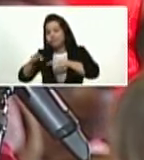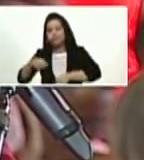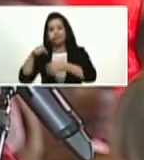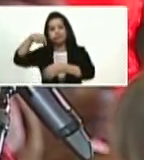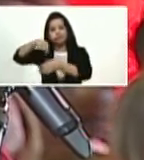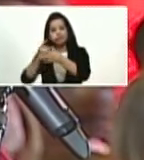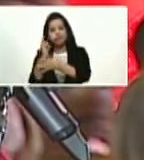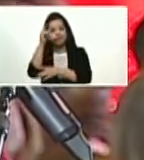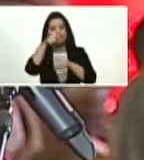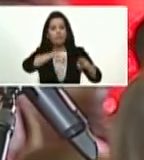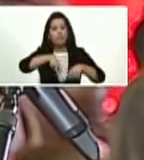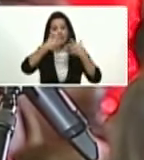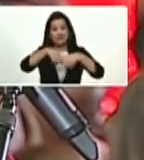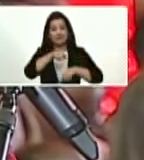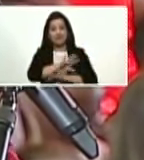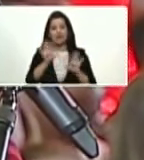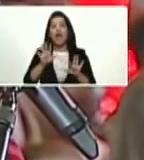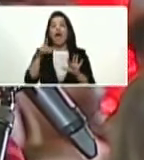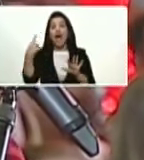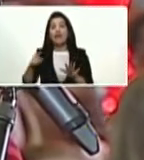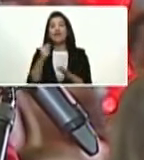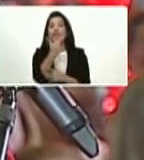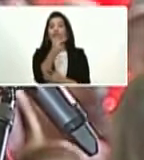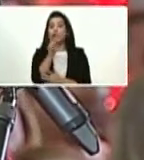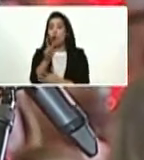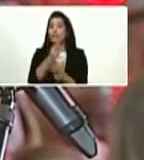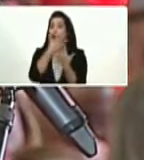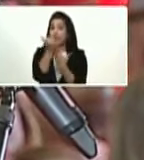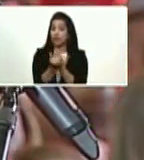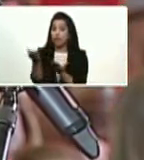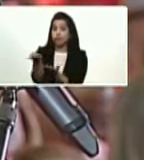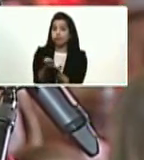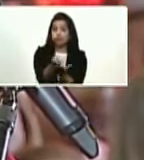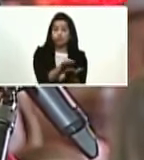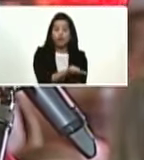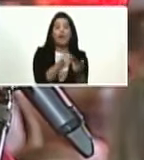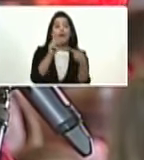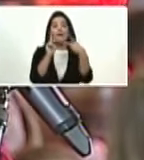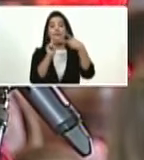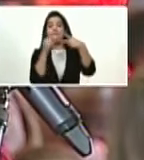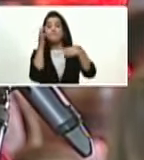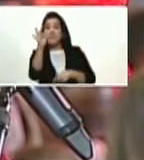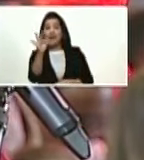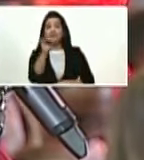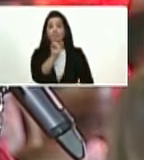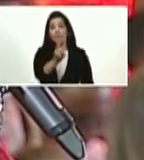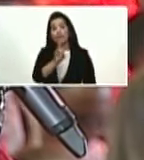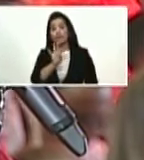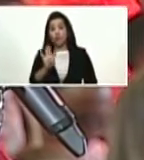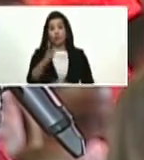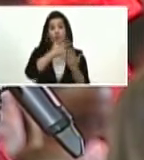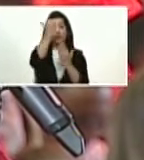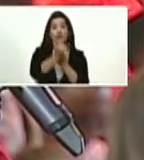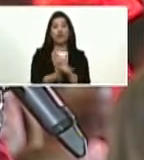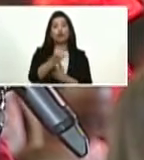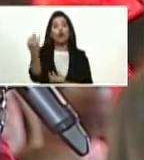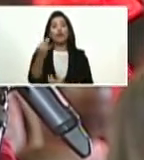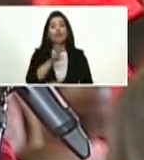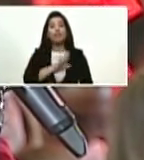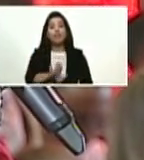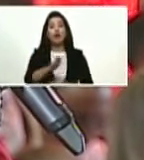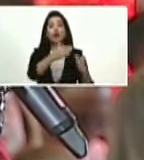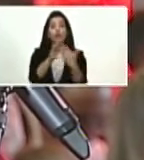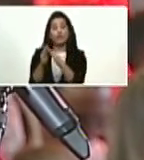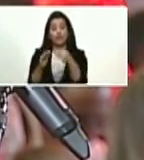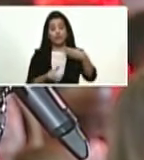32 proyectos. Tenemos 24 proyectos comunales, 14 proyectos de motor de